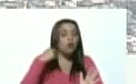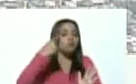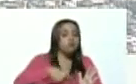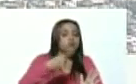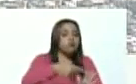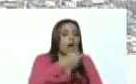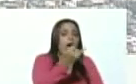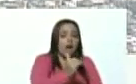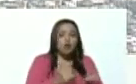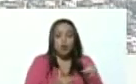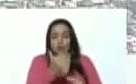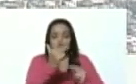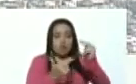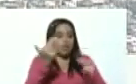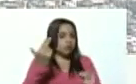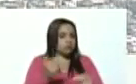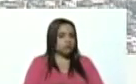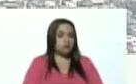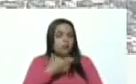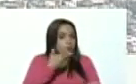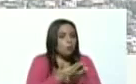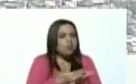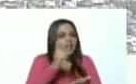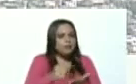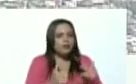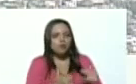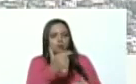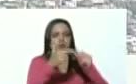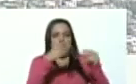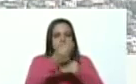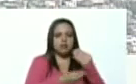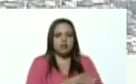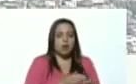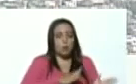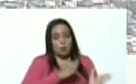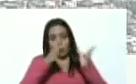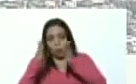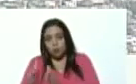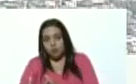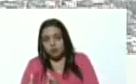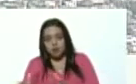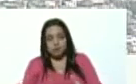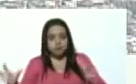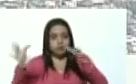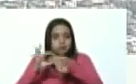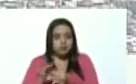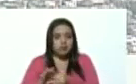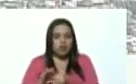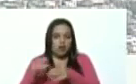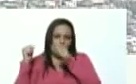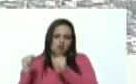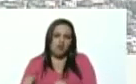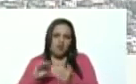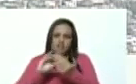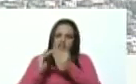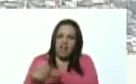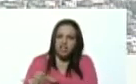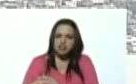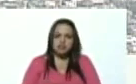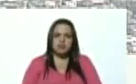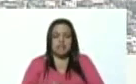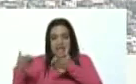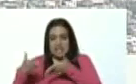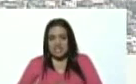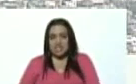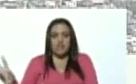construyendo, no hemos propuesto, la estamos construyendo. Y por otro lado, ir con la otra mano, consolidando los barrios que nacieron